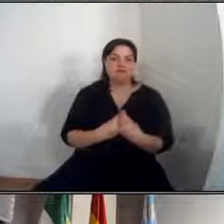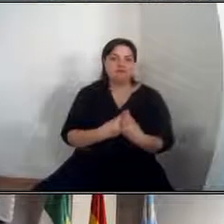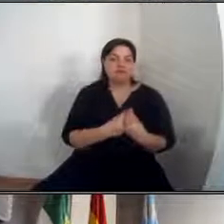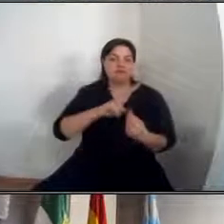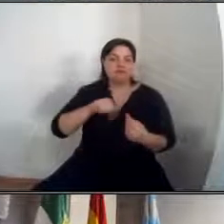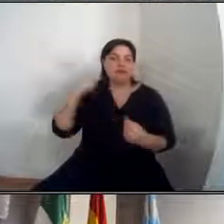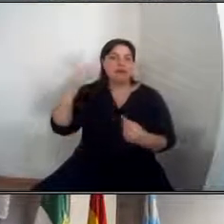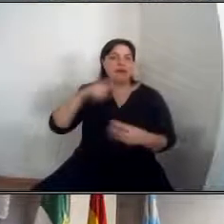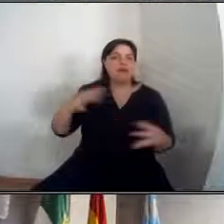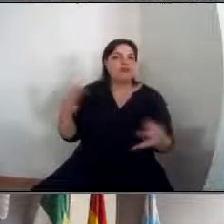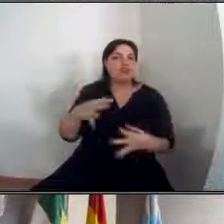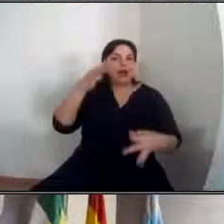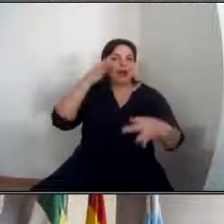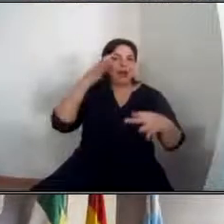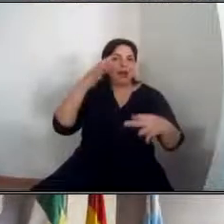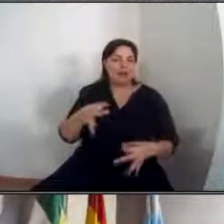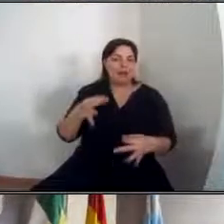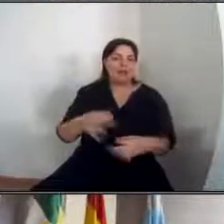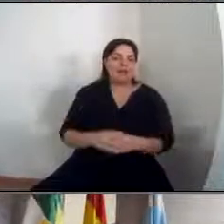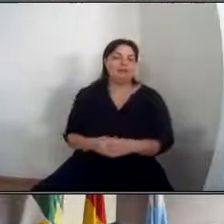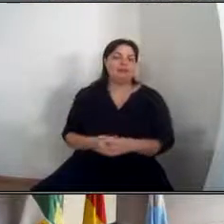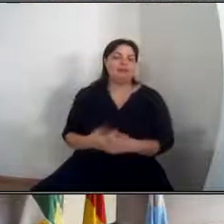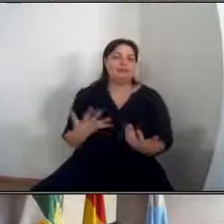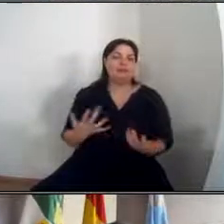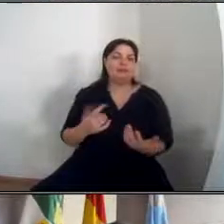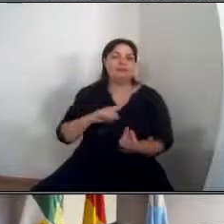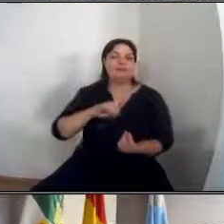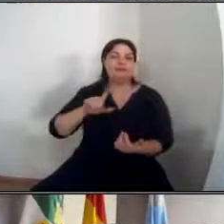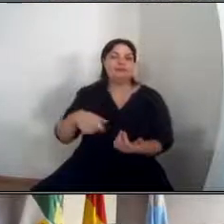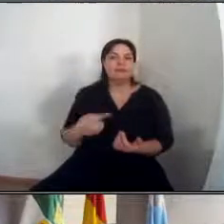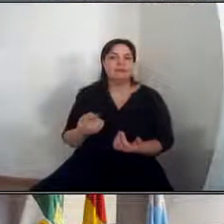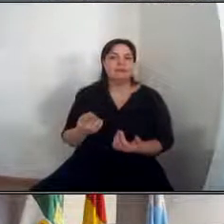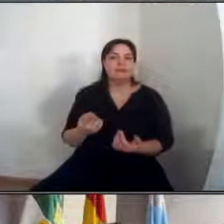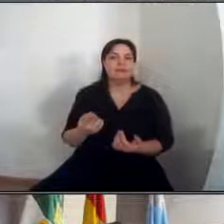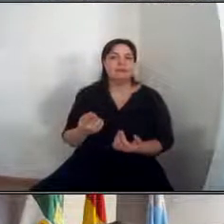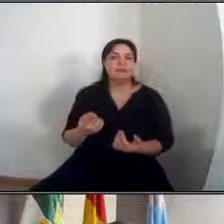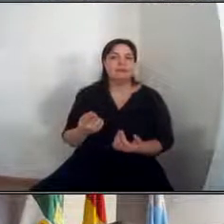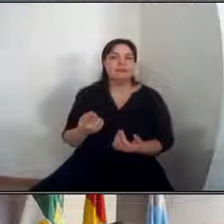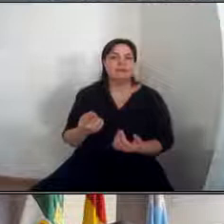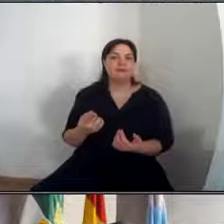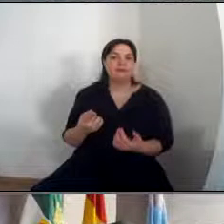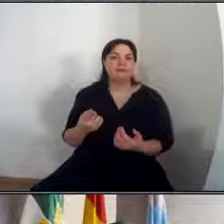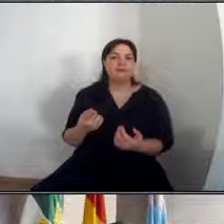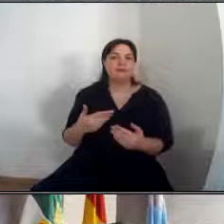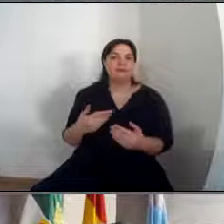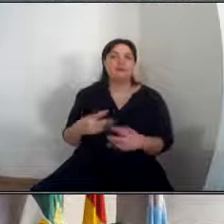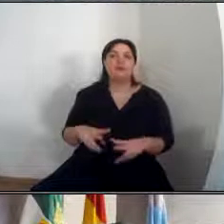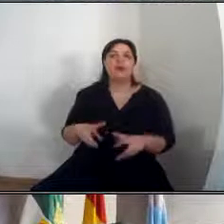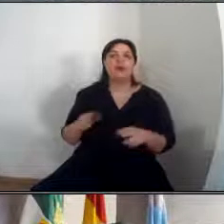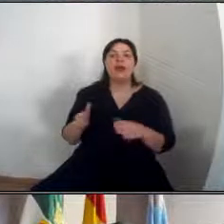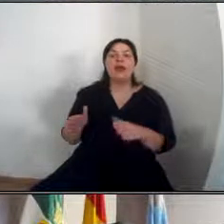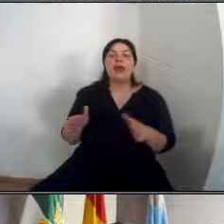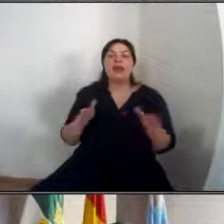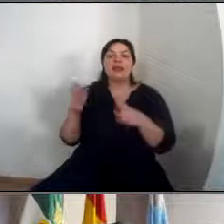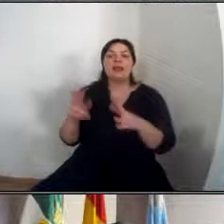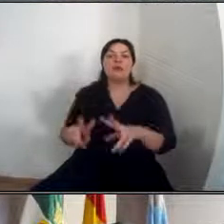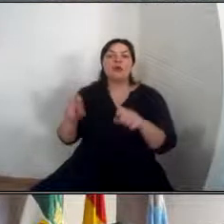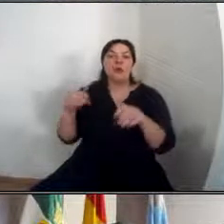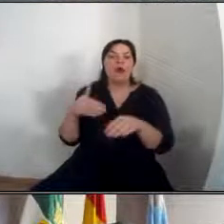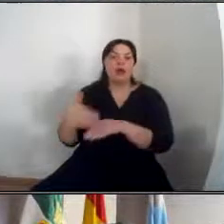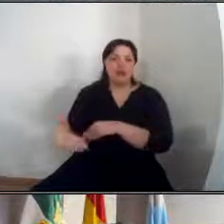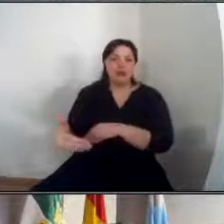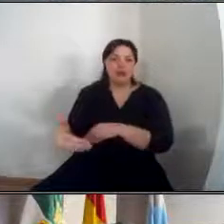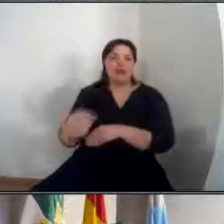realidad. Entonces, pues mantendremos de verdad durante esta nueva etapa, que es una etapa difícil,